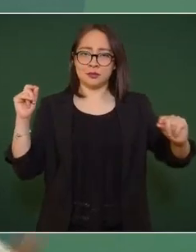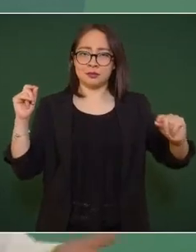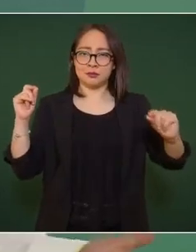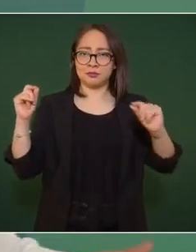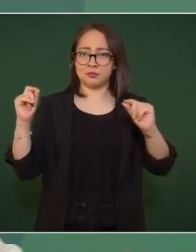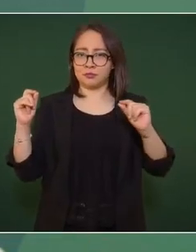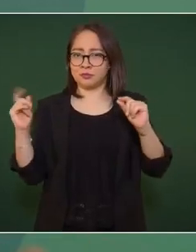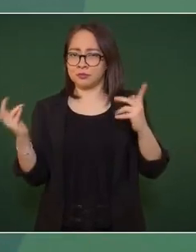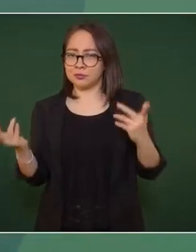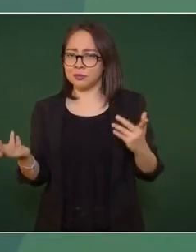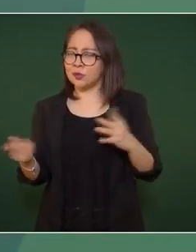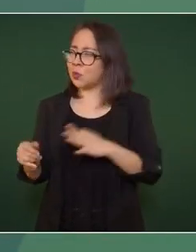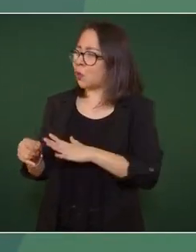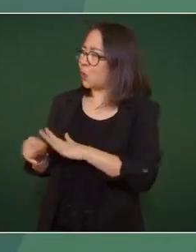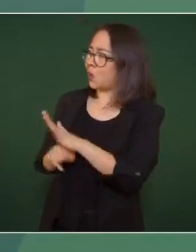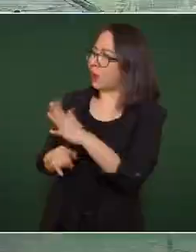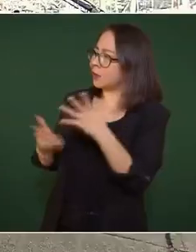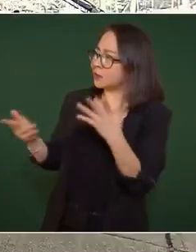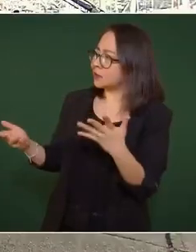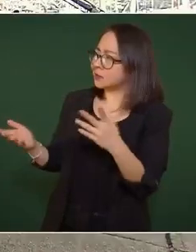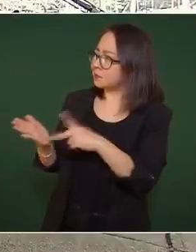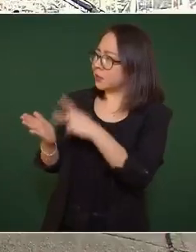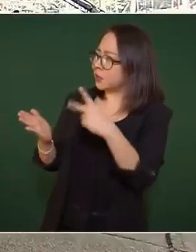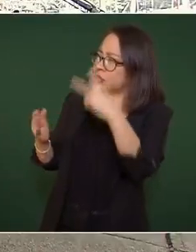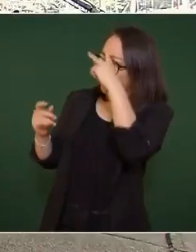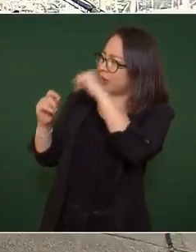¿Cuál es el periódico nacional?